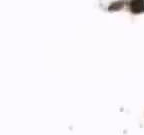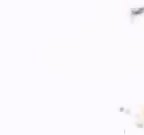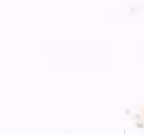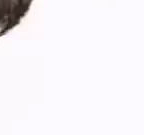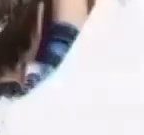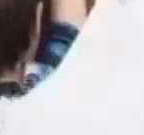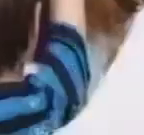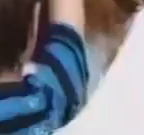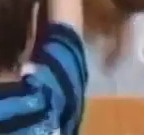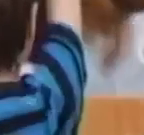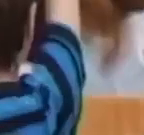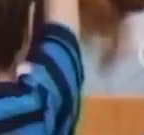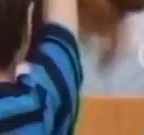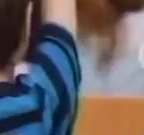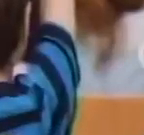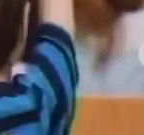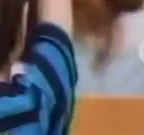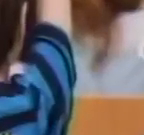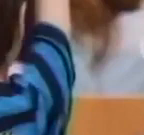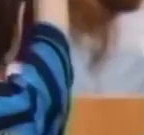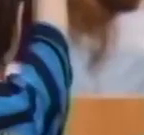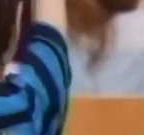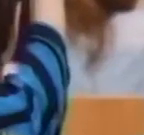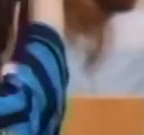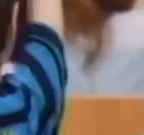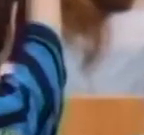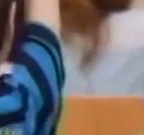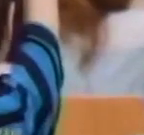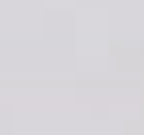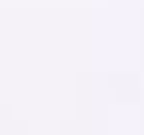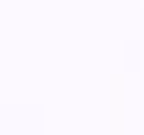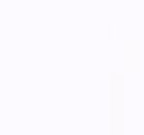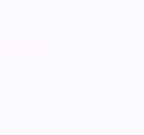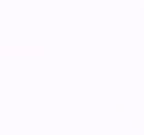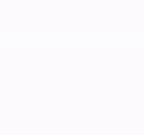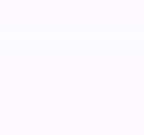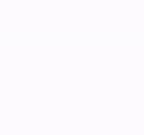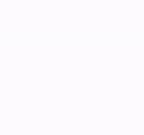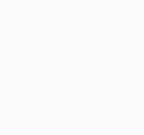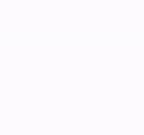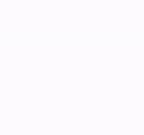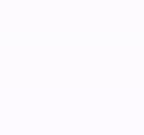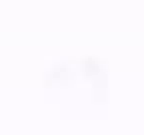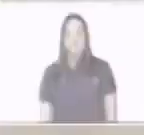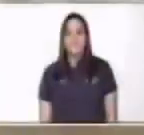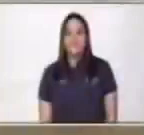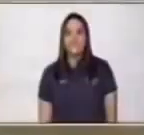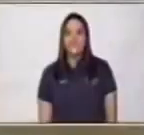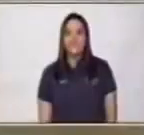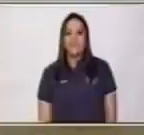A continuación, comunicación y lenguaje primero básico.